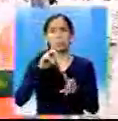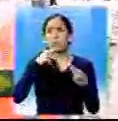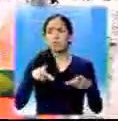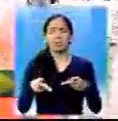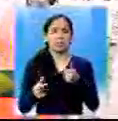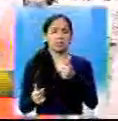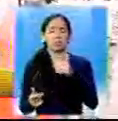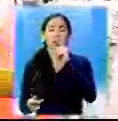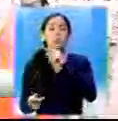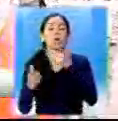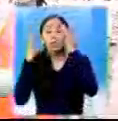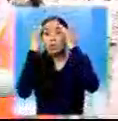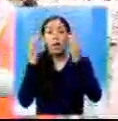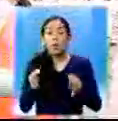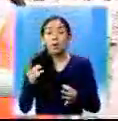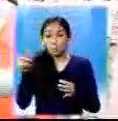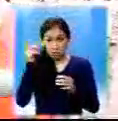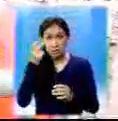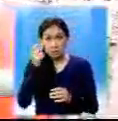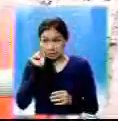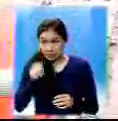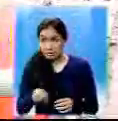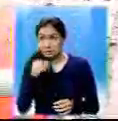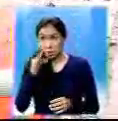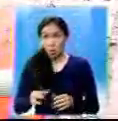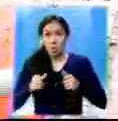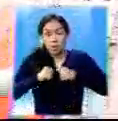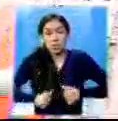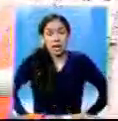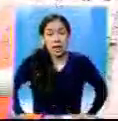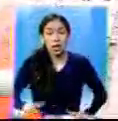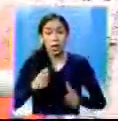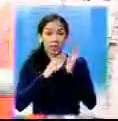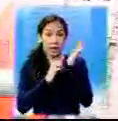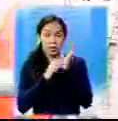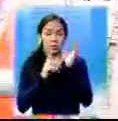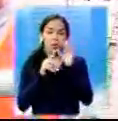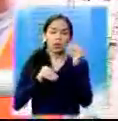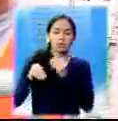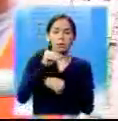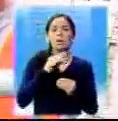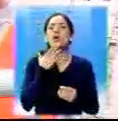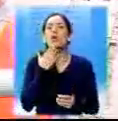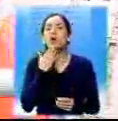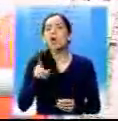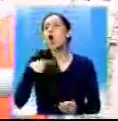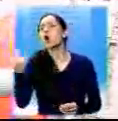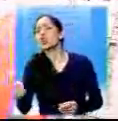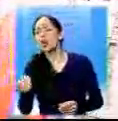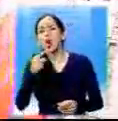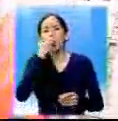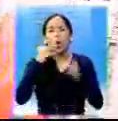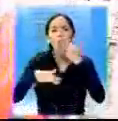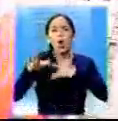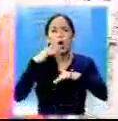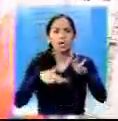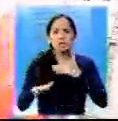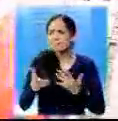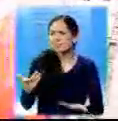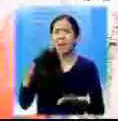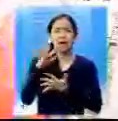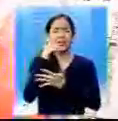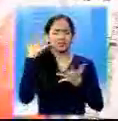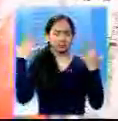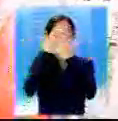porque como no están de acuerdo, así va a ser que estaban, que no iba a ser el anaranjado, no, que iba a ser otro color. Entonces, sí, hay